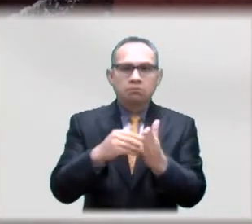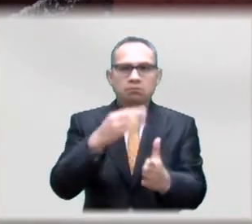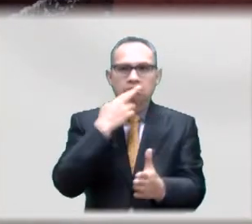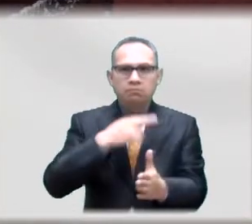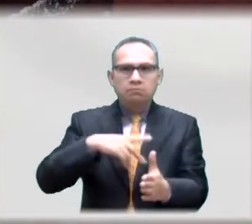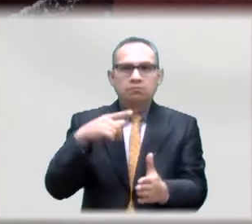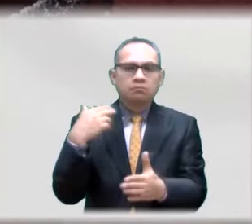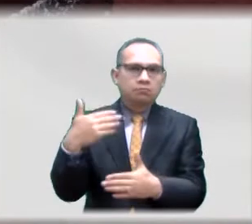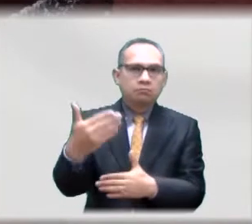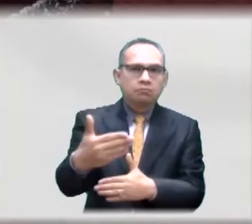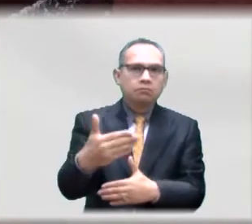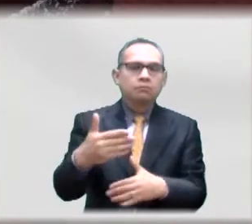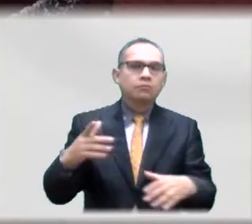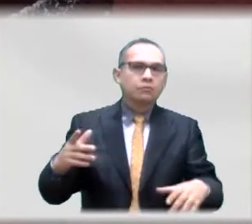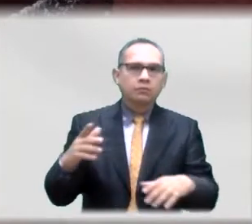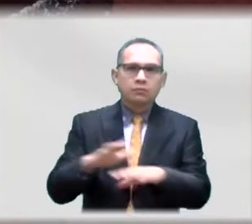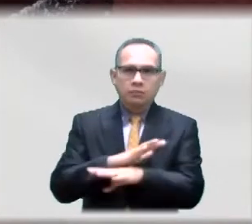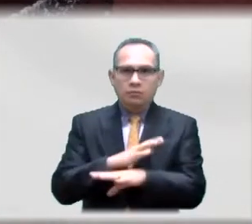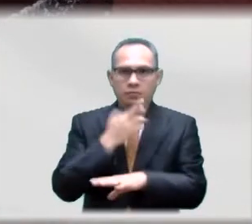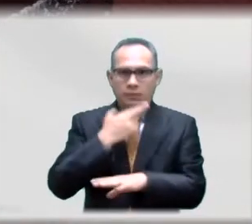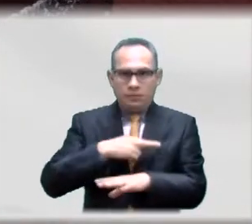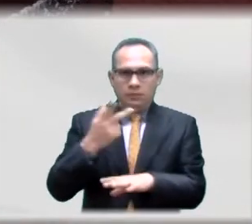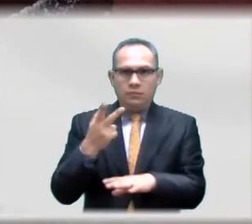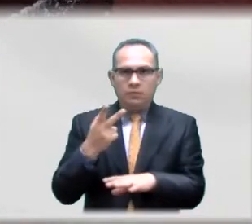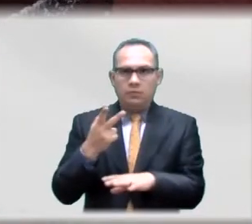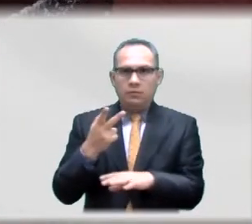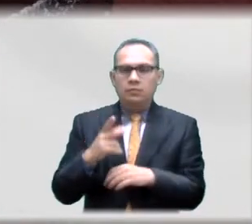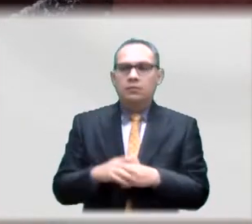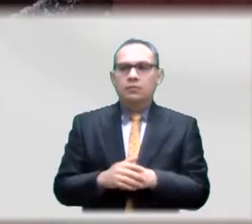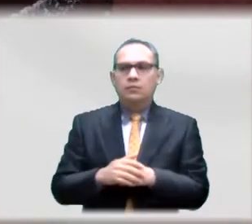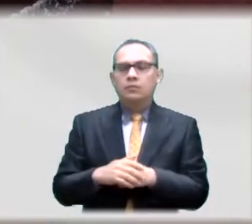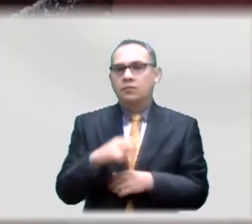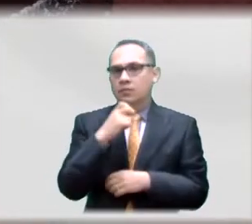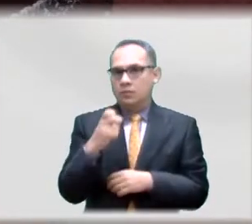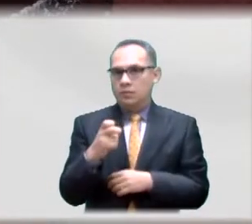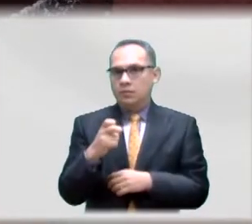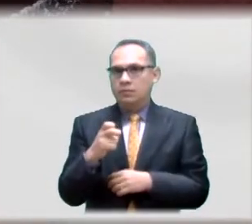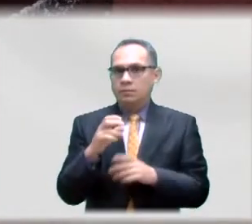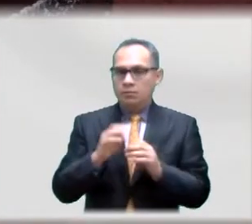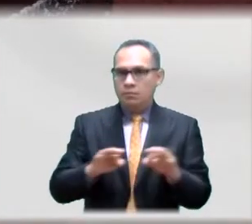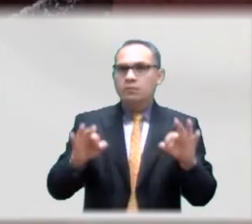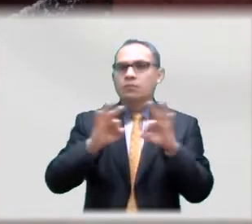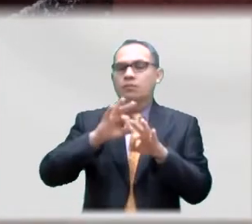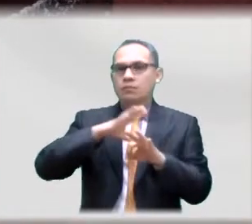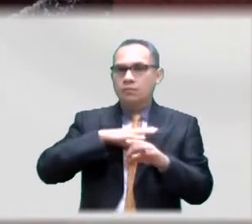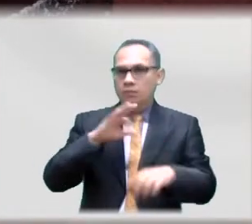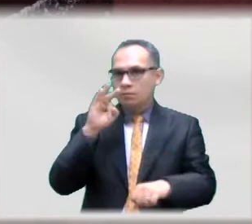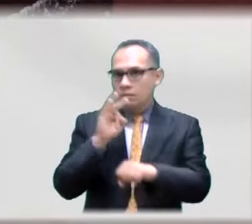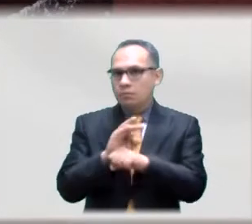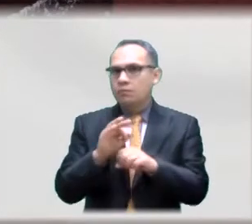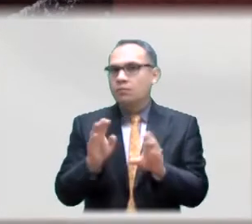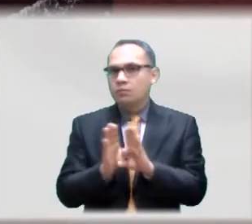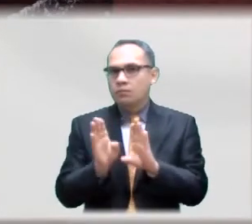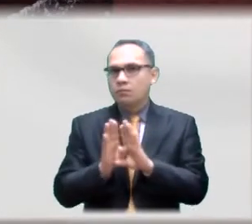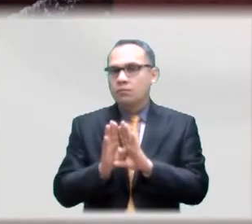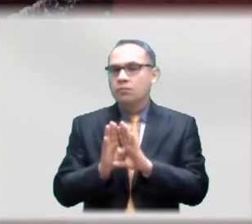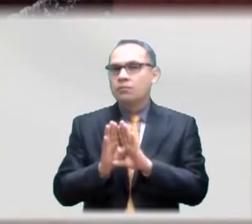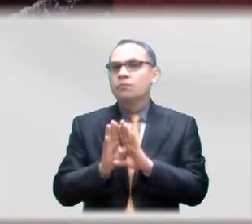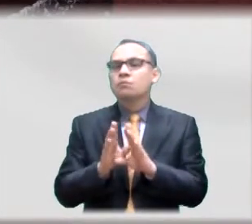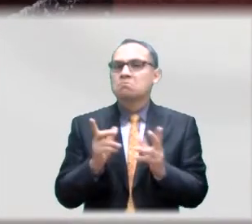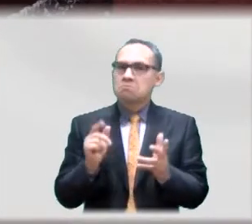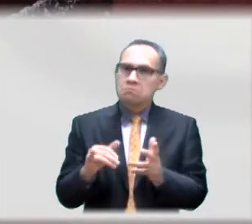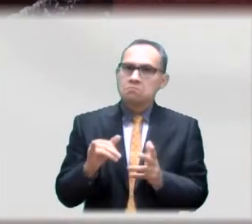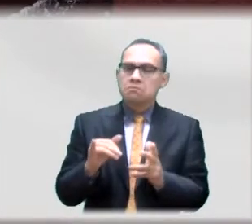suelo de las áreas forestales. De igual manera, fortalecer la coordinación de federación, el